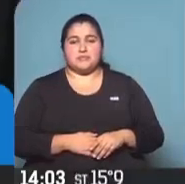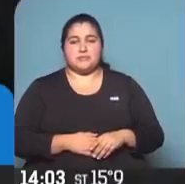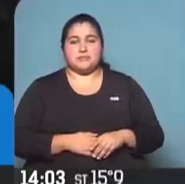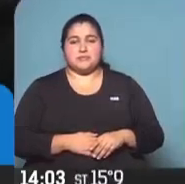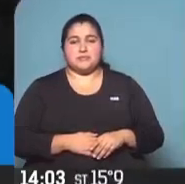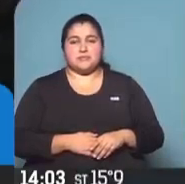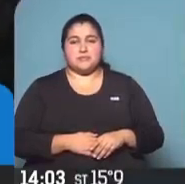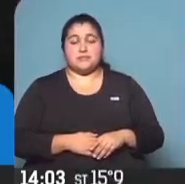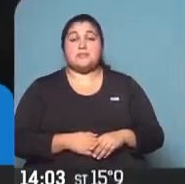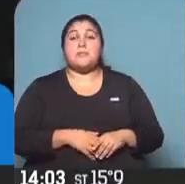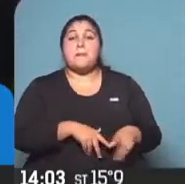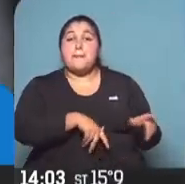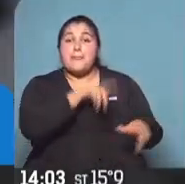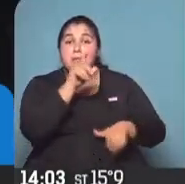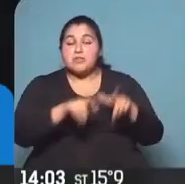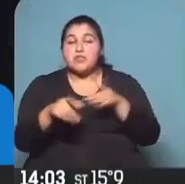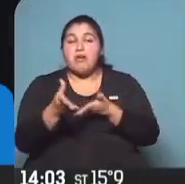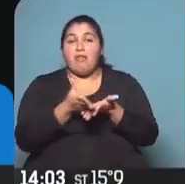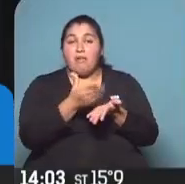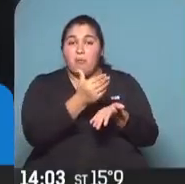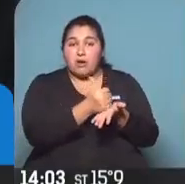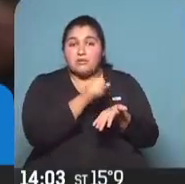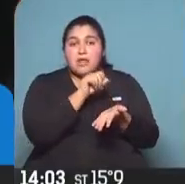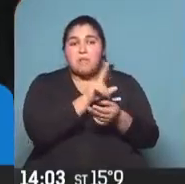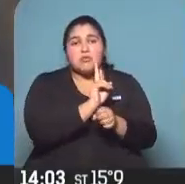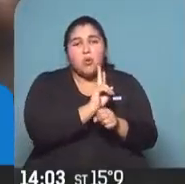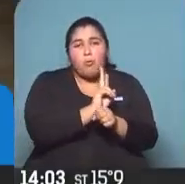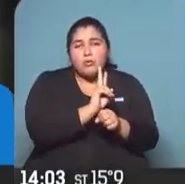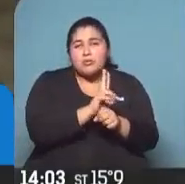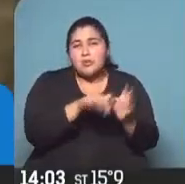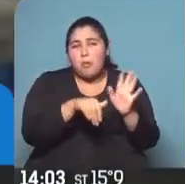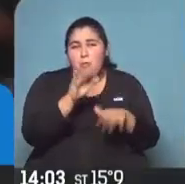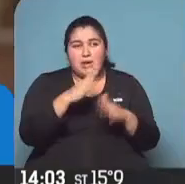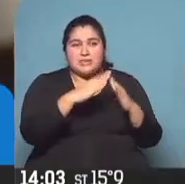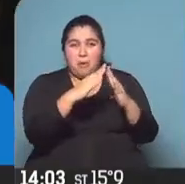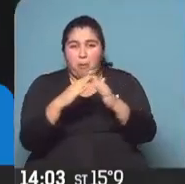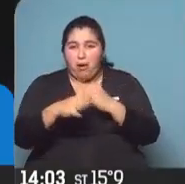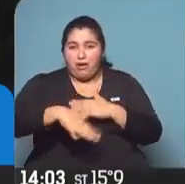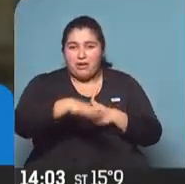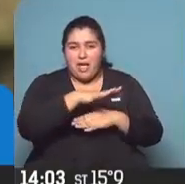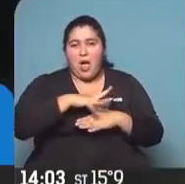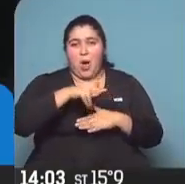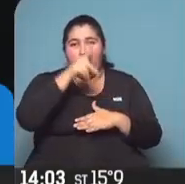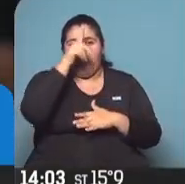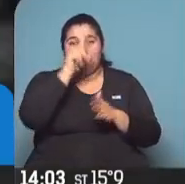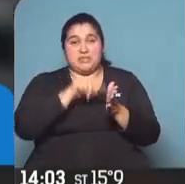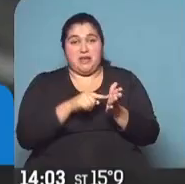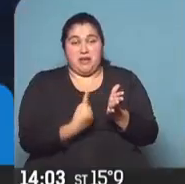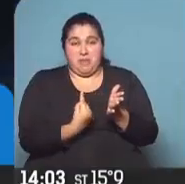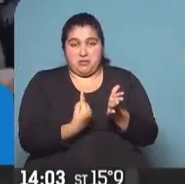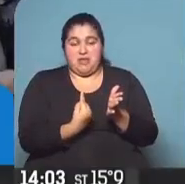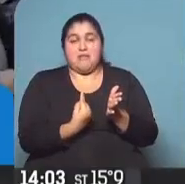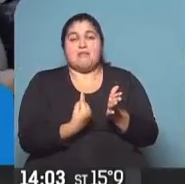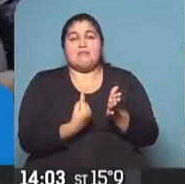el personal del departamento prevención más real en la policía de la ciudad es